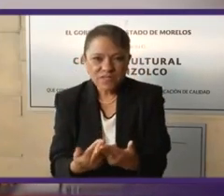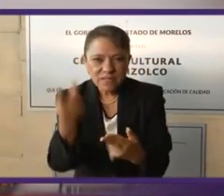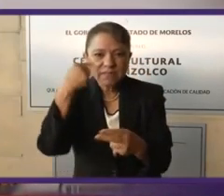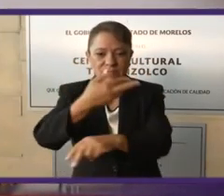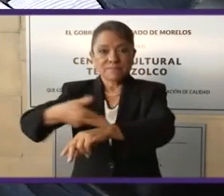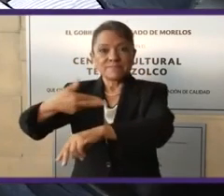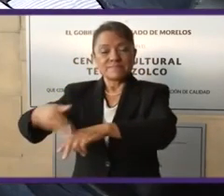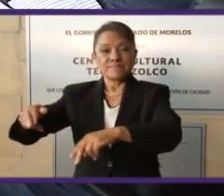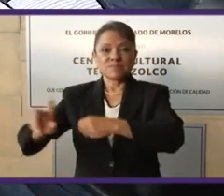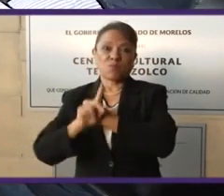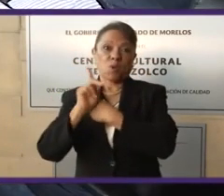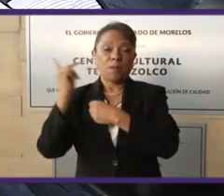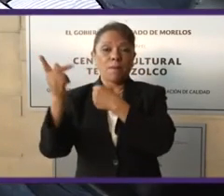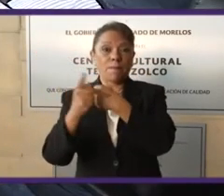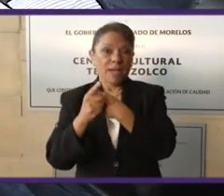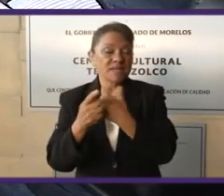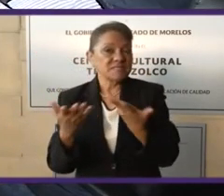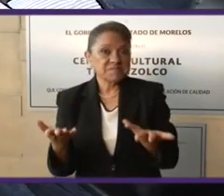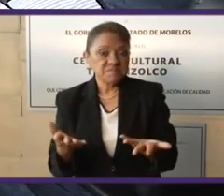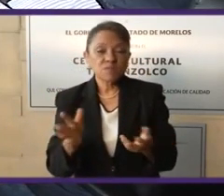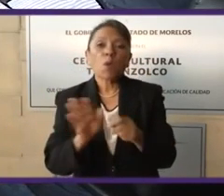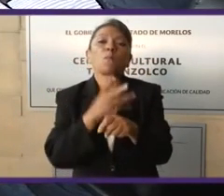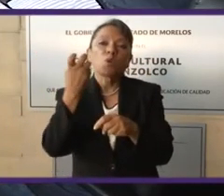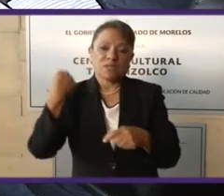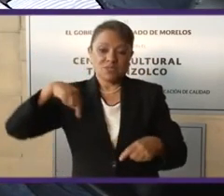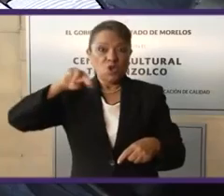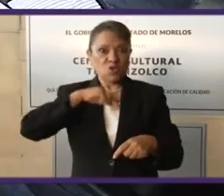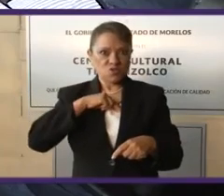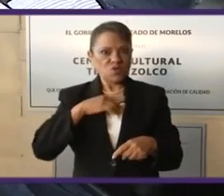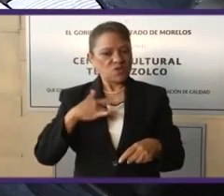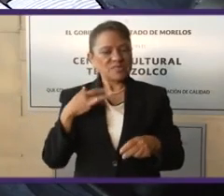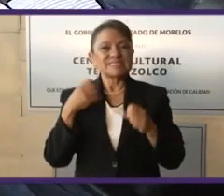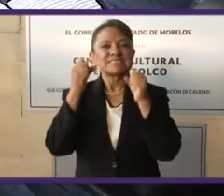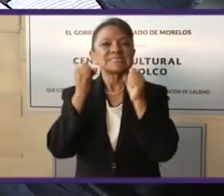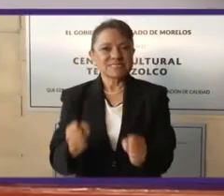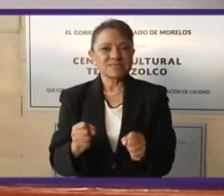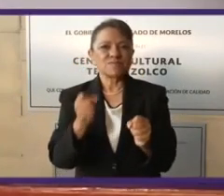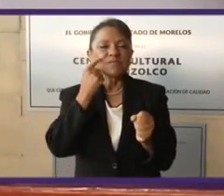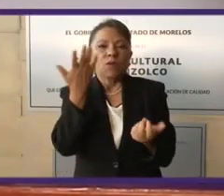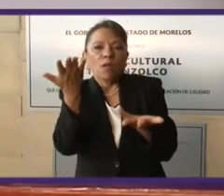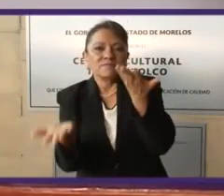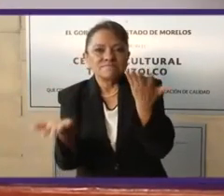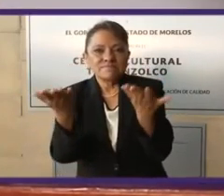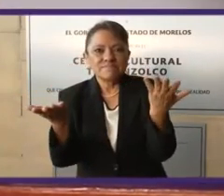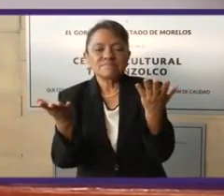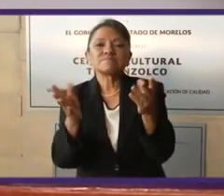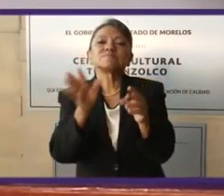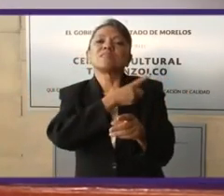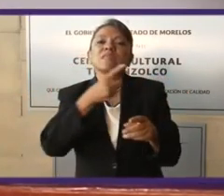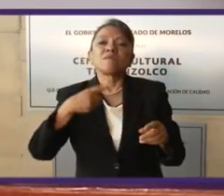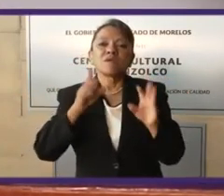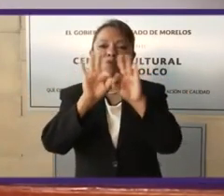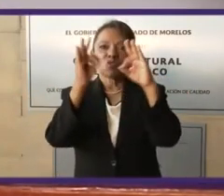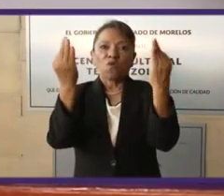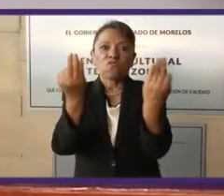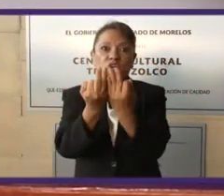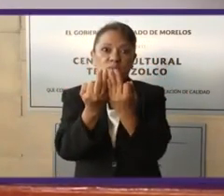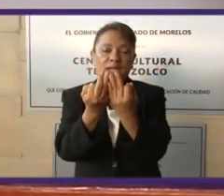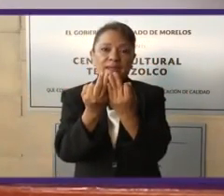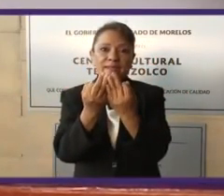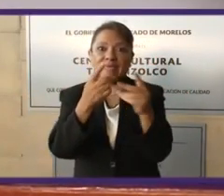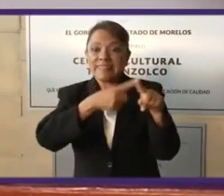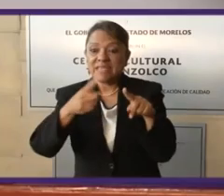Por eso nosotros estamos convencidos que la alternativa es la conformación de este Frente Amplio Democrático, donde